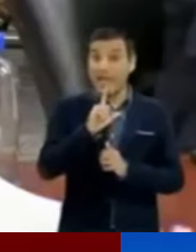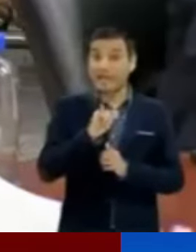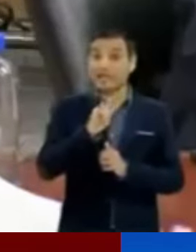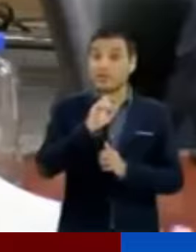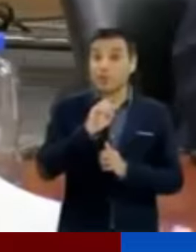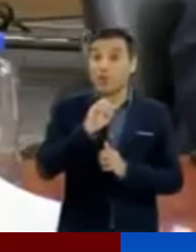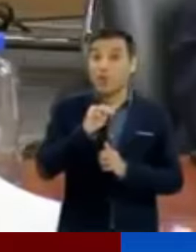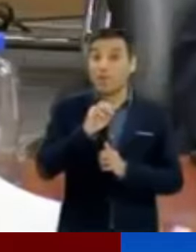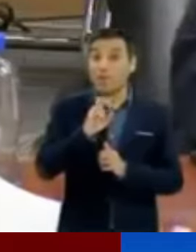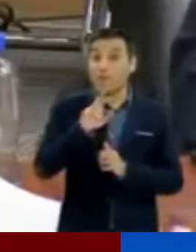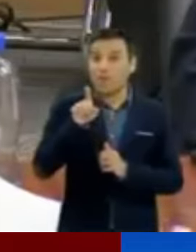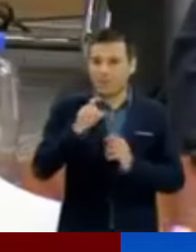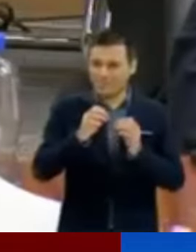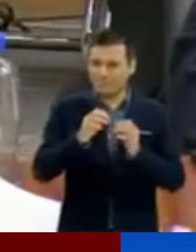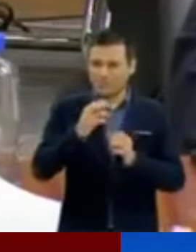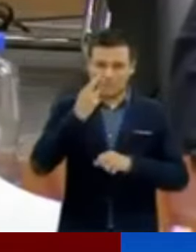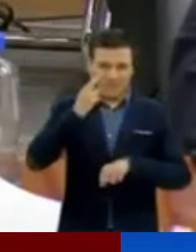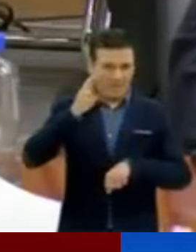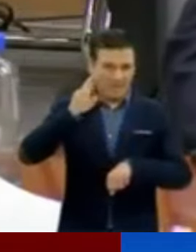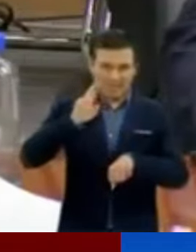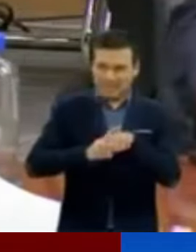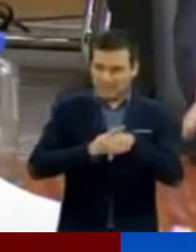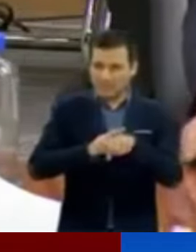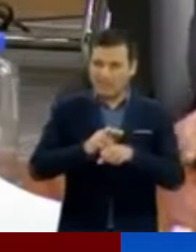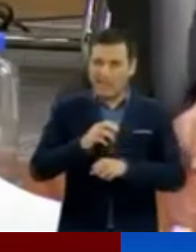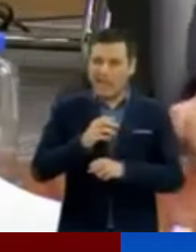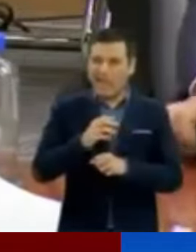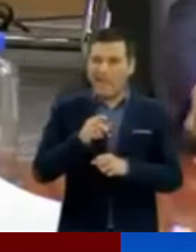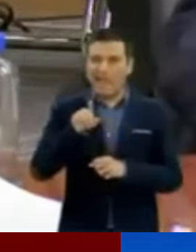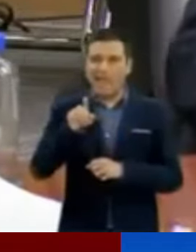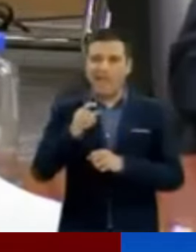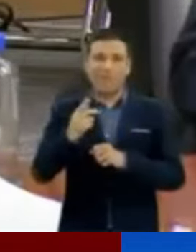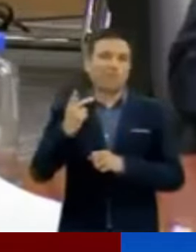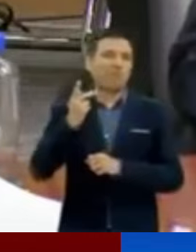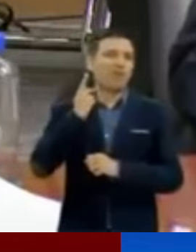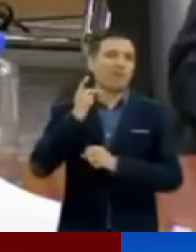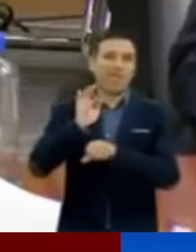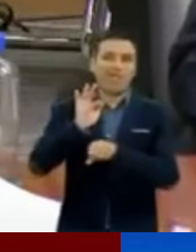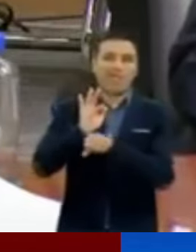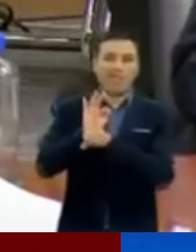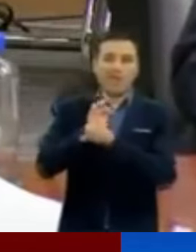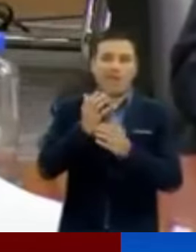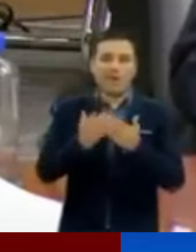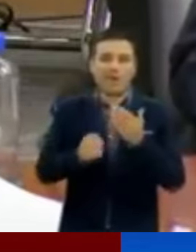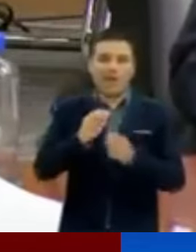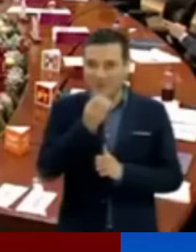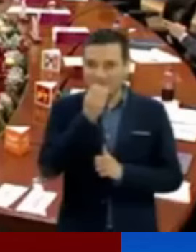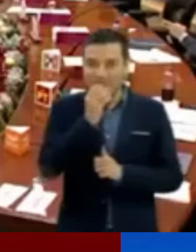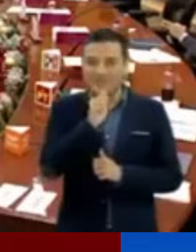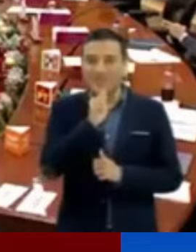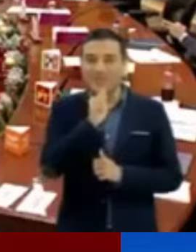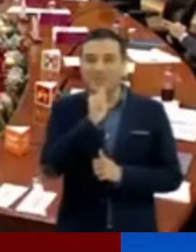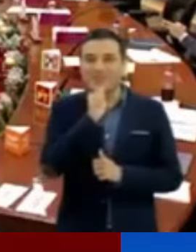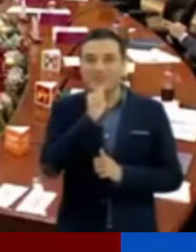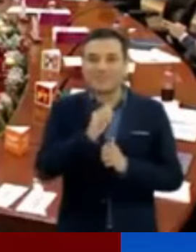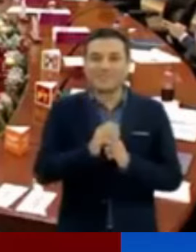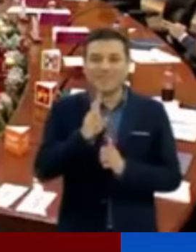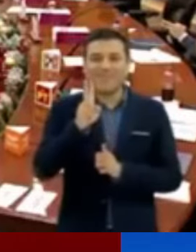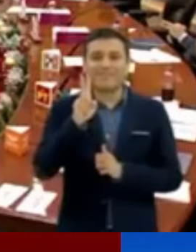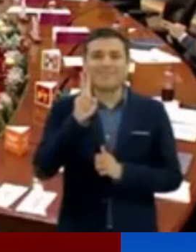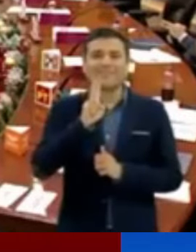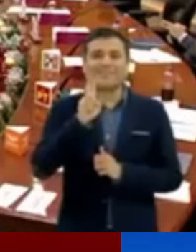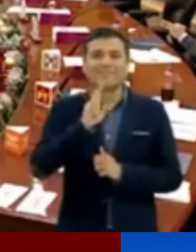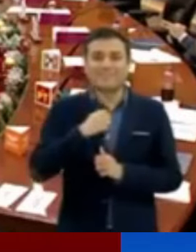un delincuente con fuero y sus cómplices ahora también es Movimiento Ciudadano. A ver, solo decir,